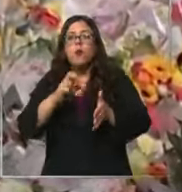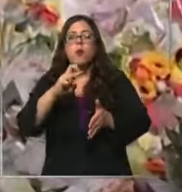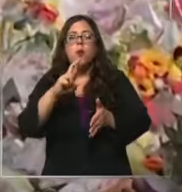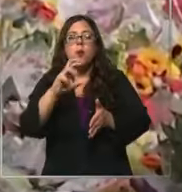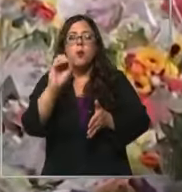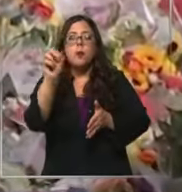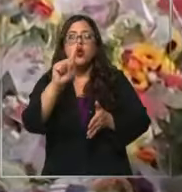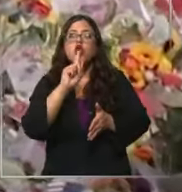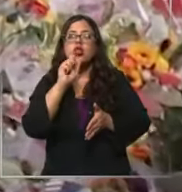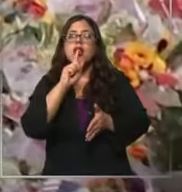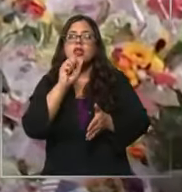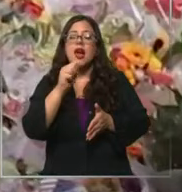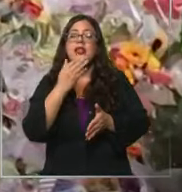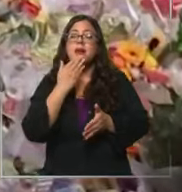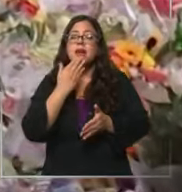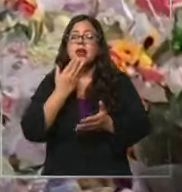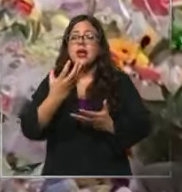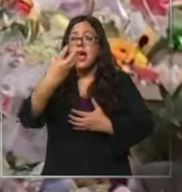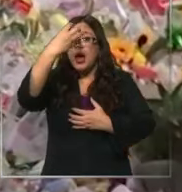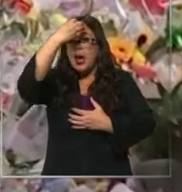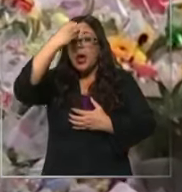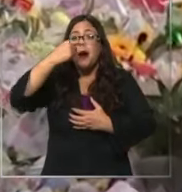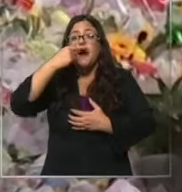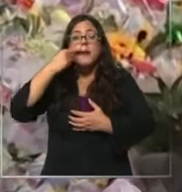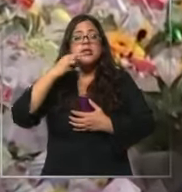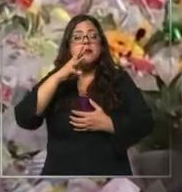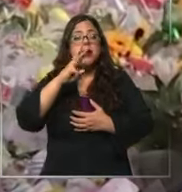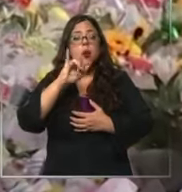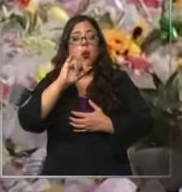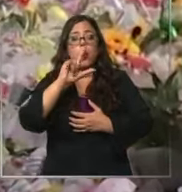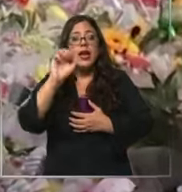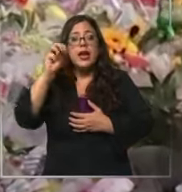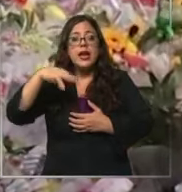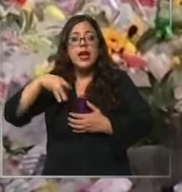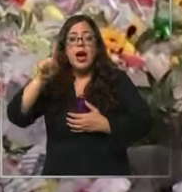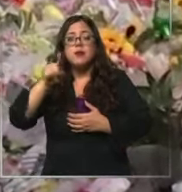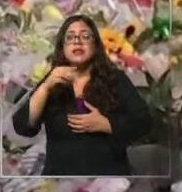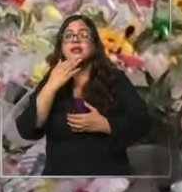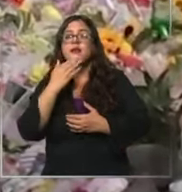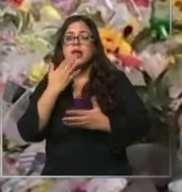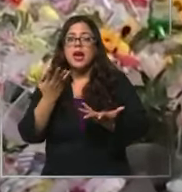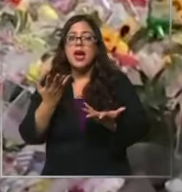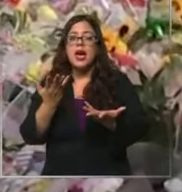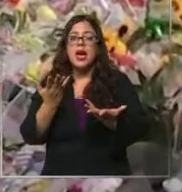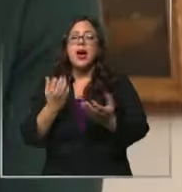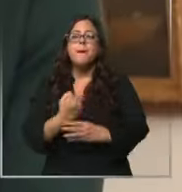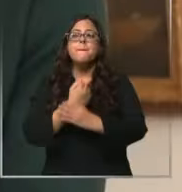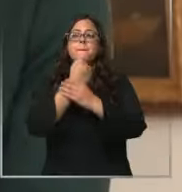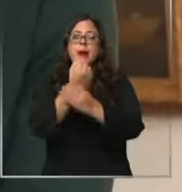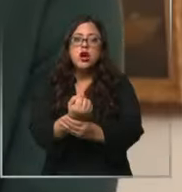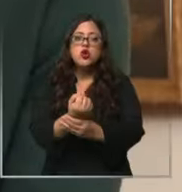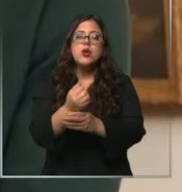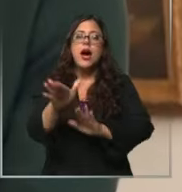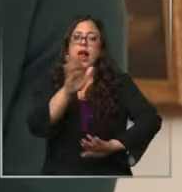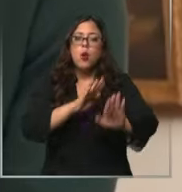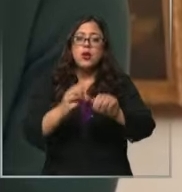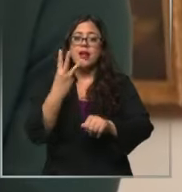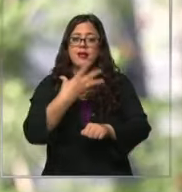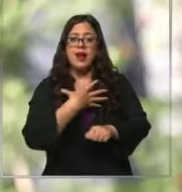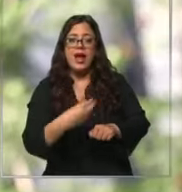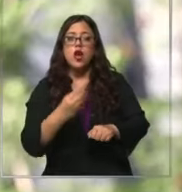que el príncipe William posponga sus compromisos para estar presente en la recuperación de su esposa y ayudar a cuidar a sus tres